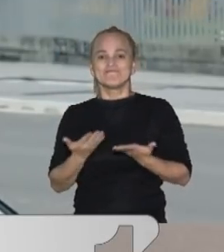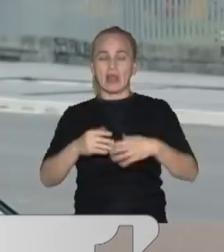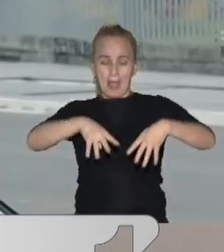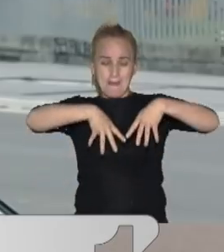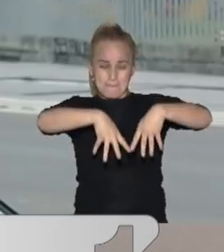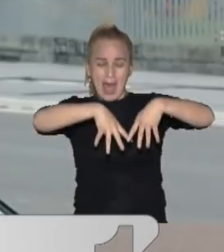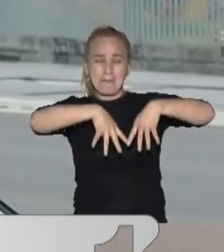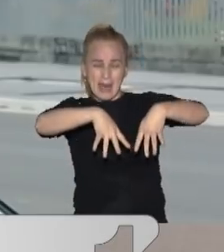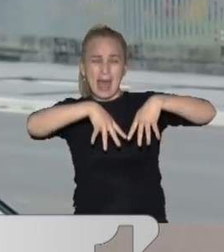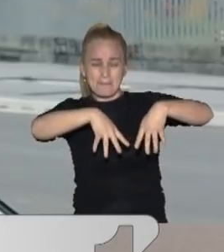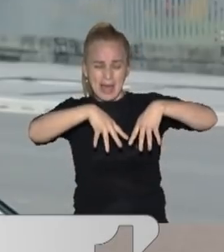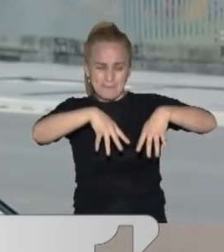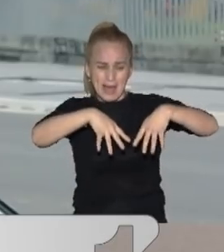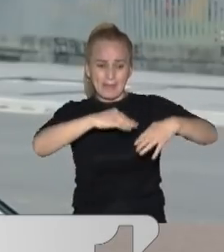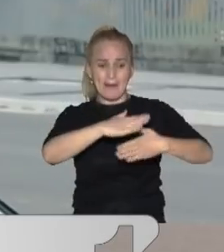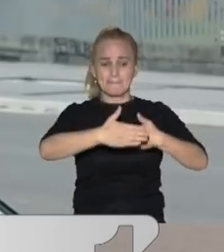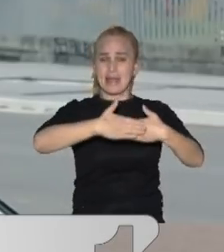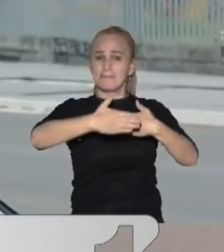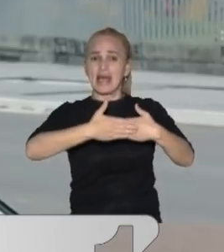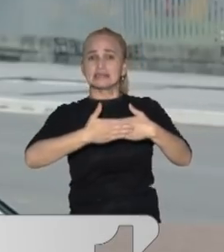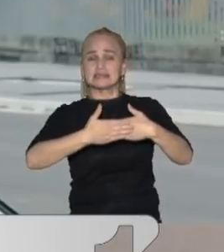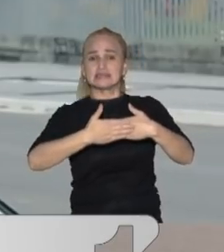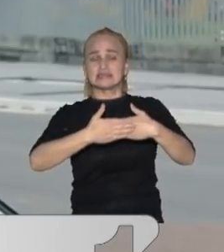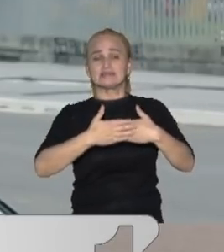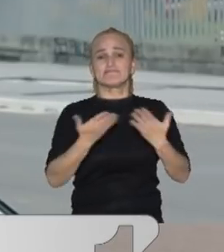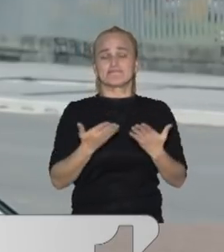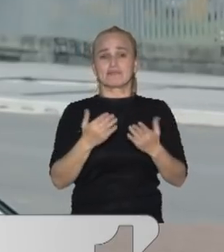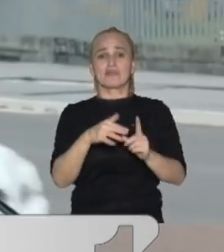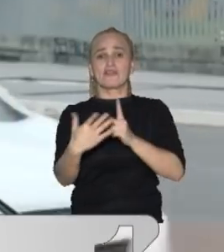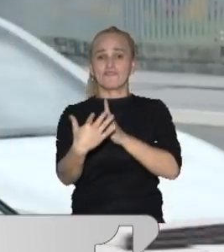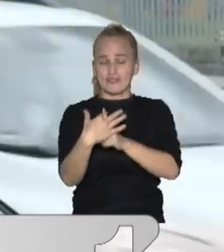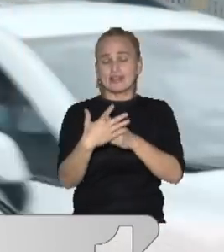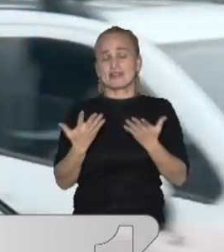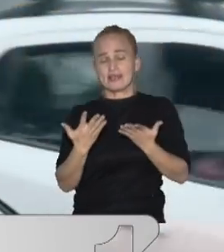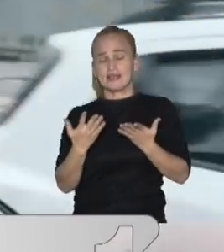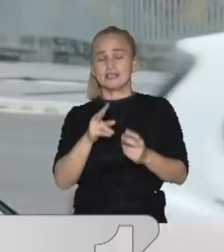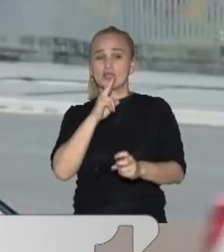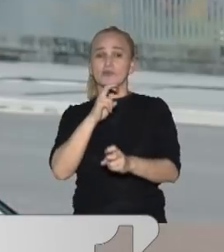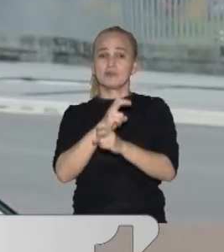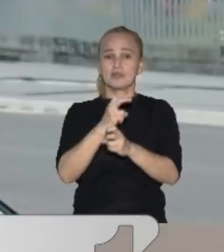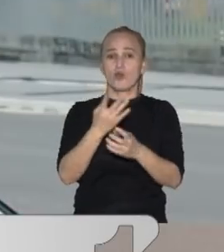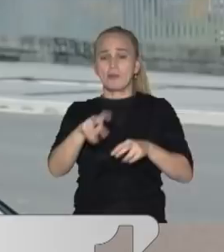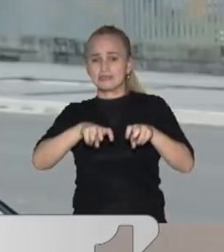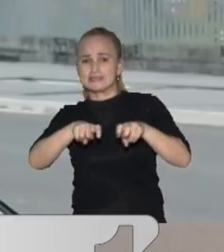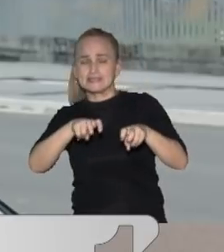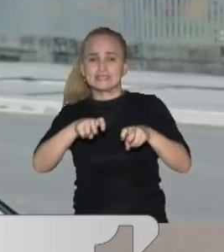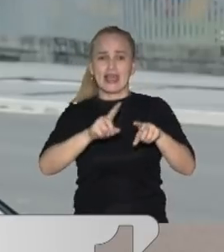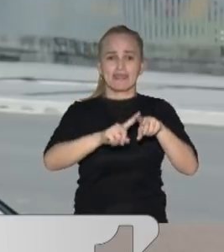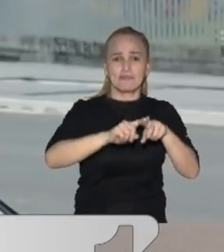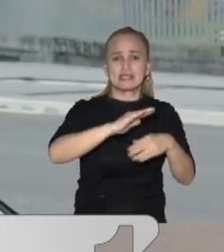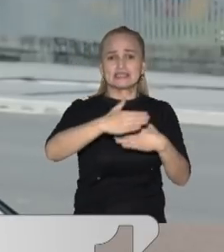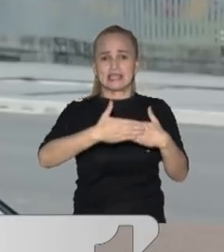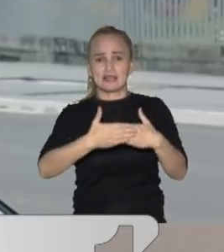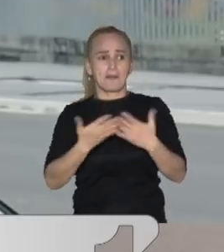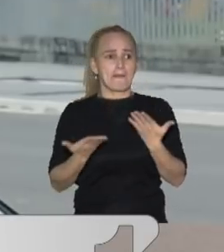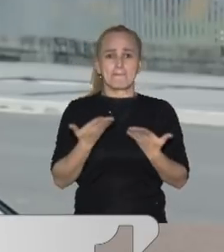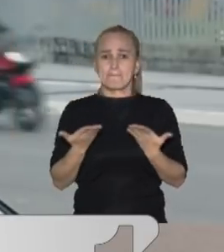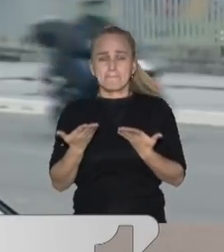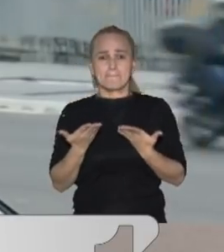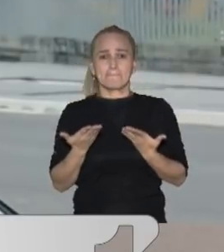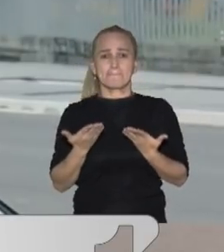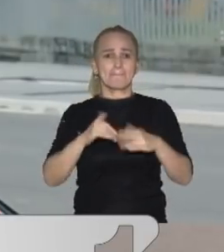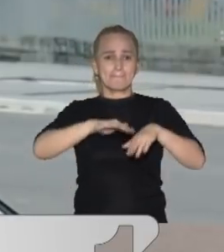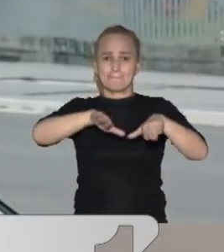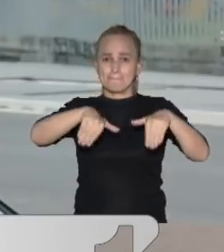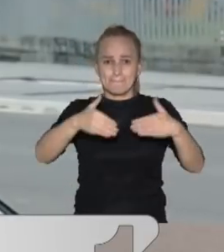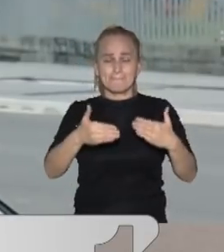las manifestaciones y del tercer pico de la pandemia. Esto debido a la complicada movilidad, o mejor, a la casi nula